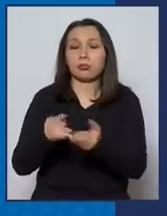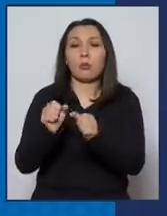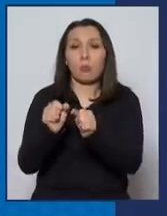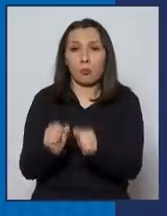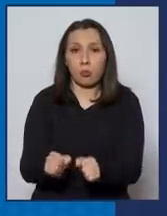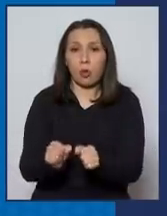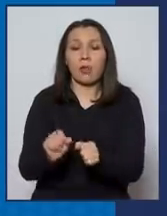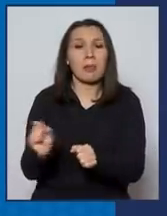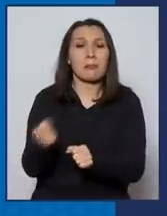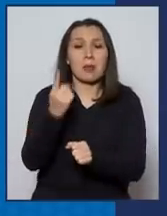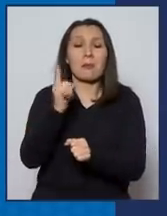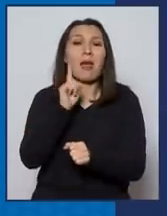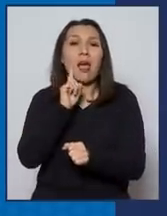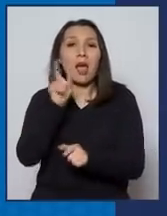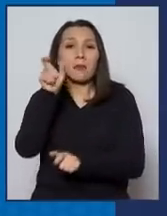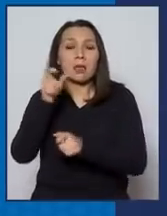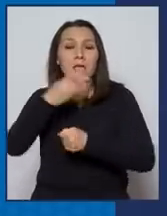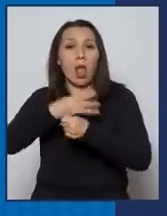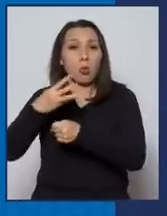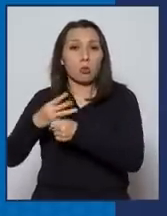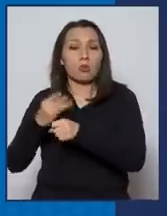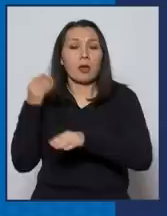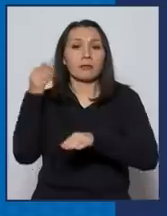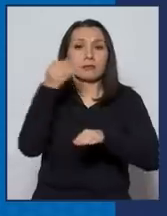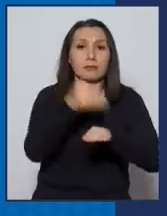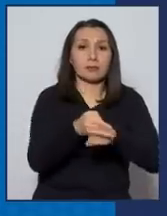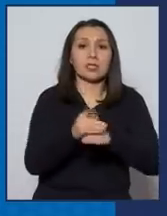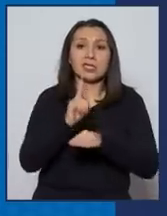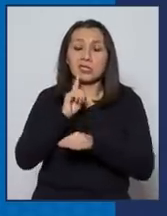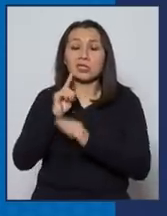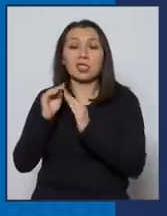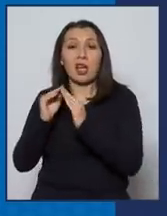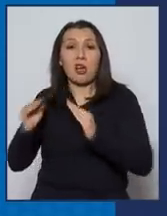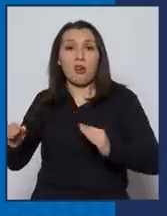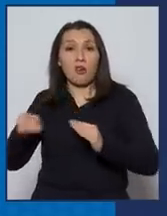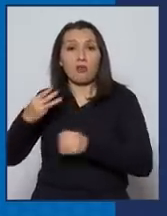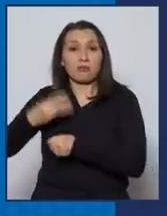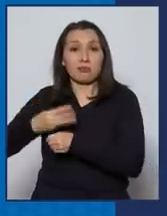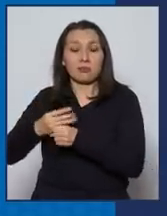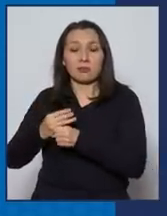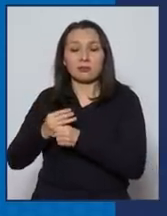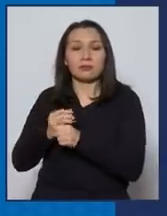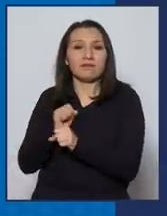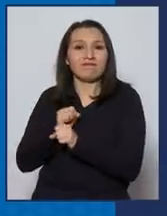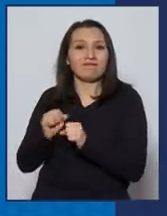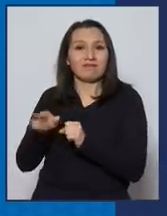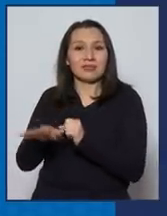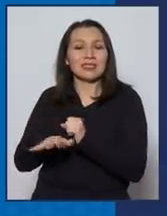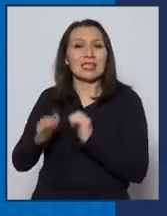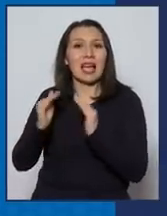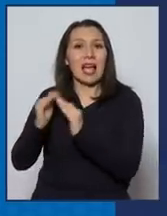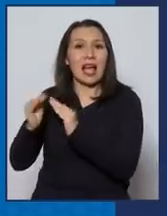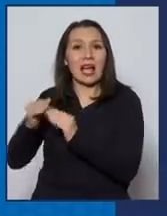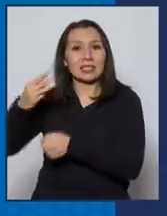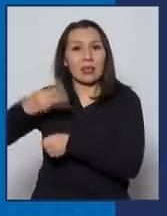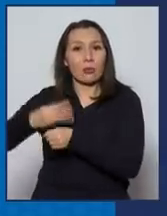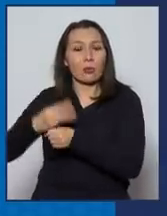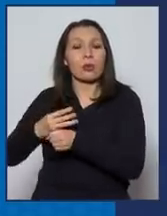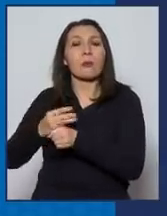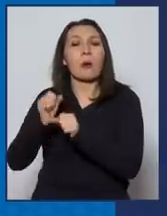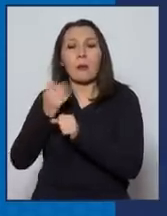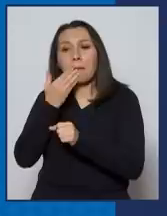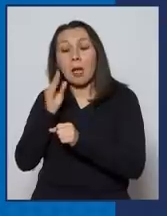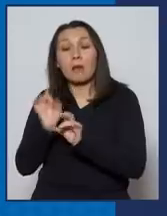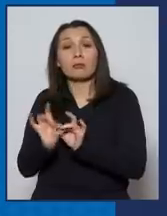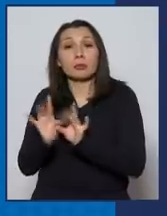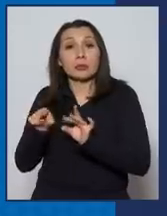y van a ser priorizadas para adultos mayores que se encuentran, como lo ha dicho el ministro, en casas de adultos mayores para